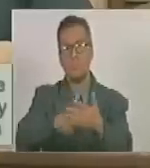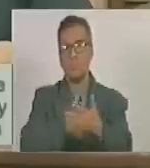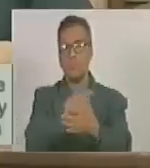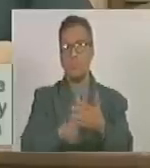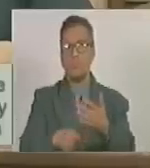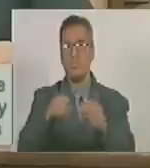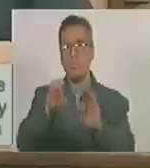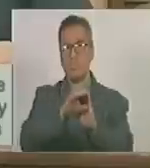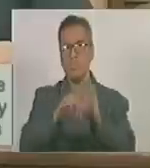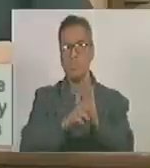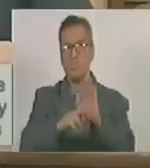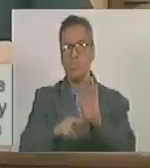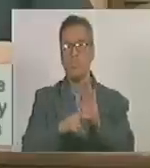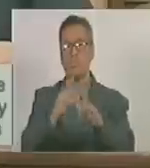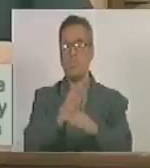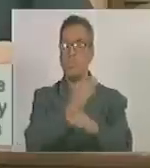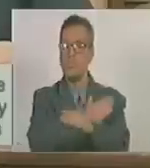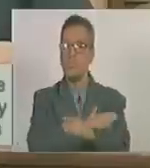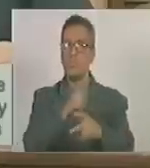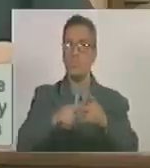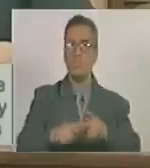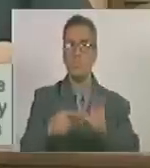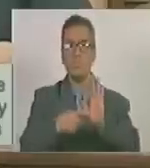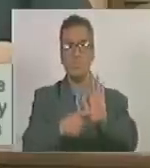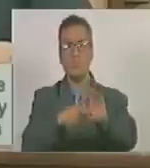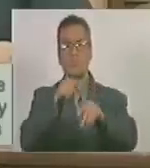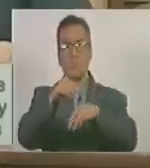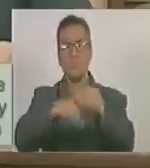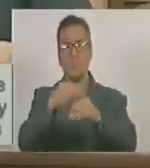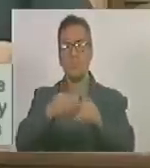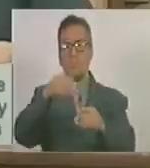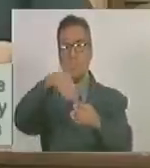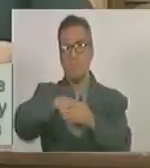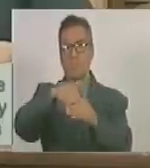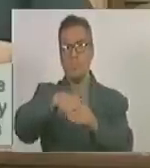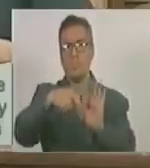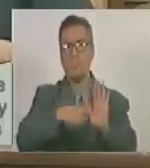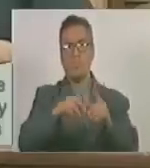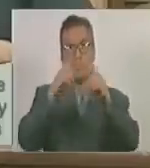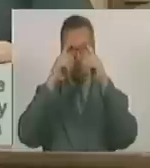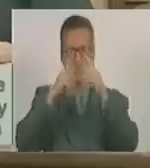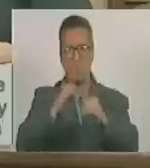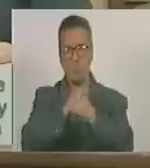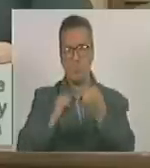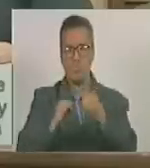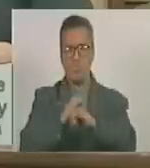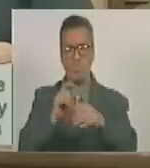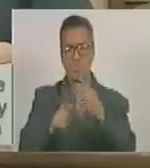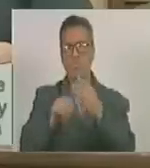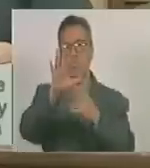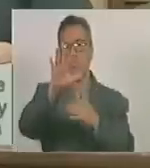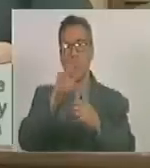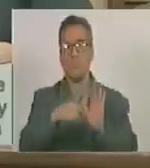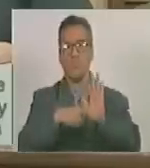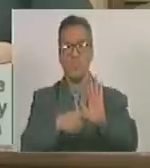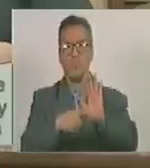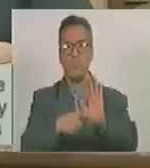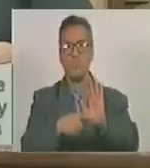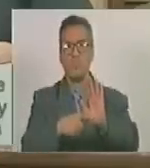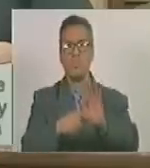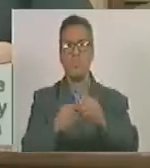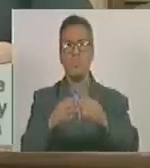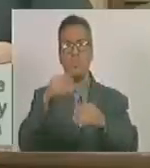registro electoral preliminar y publicación del registro electoral definitivo. 5. Presentación de